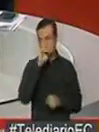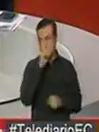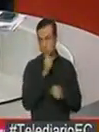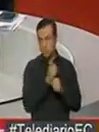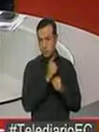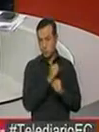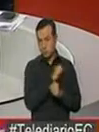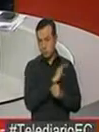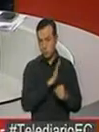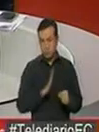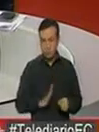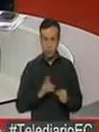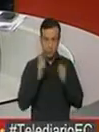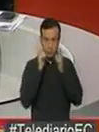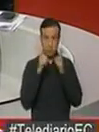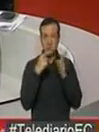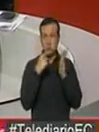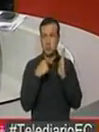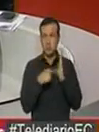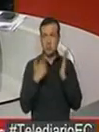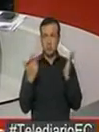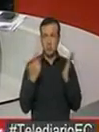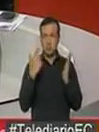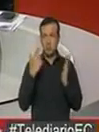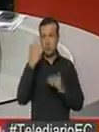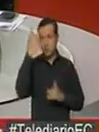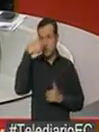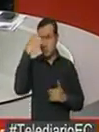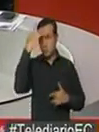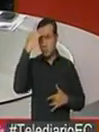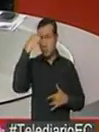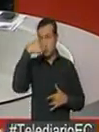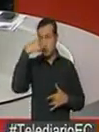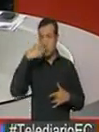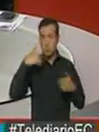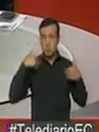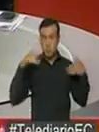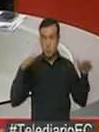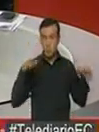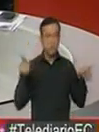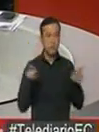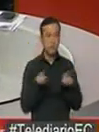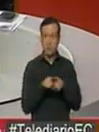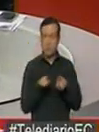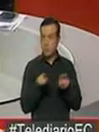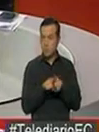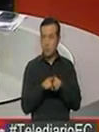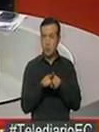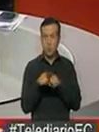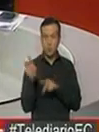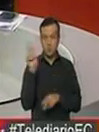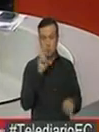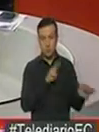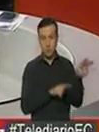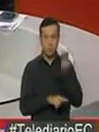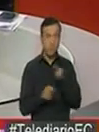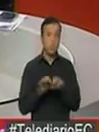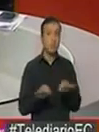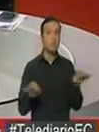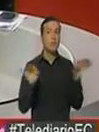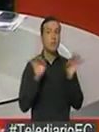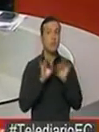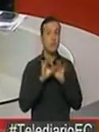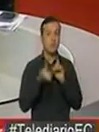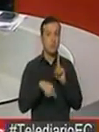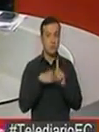Los mismos que se utilizaron para la gripe aviar son los mismos que operan para este mismo caso. Claro que ¿no? sí. Entonces es muy importante hacerlo. Y es lo que el